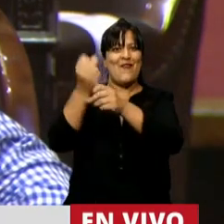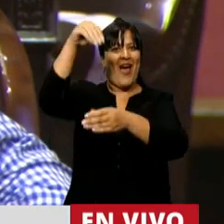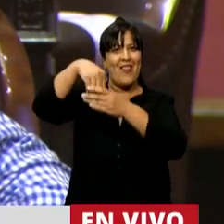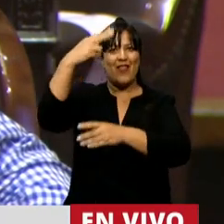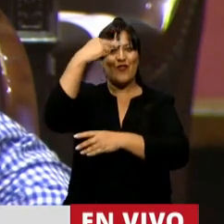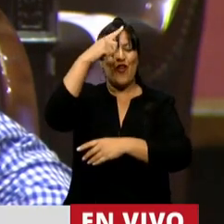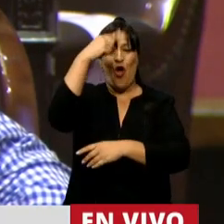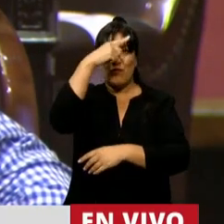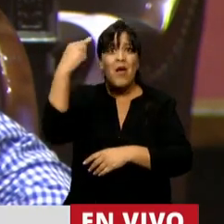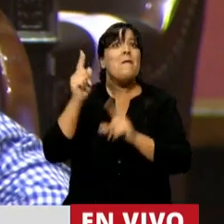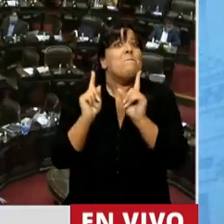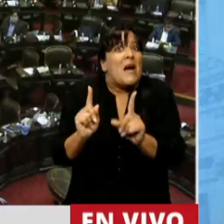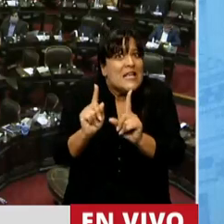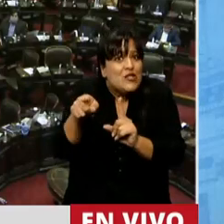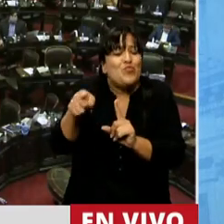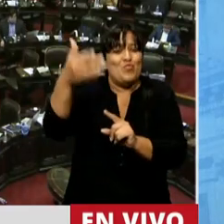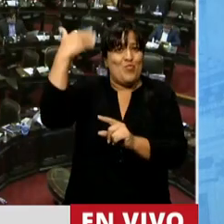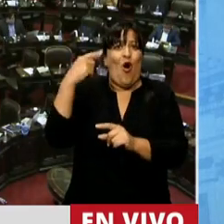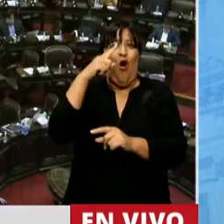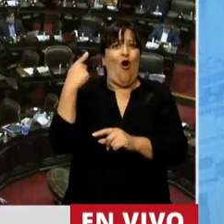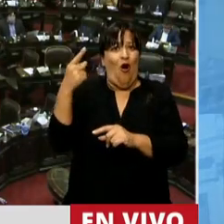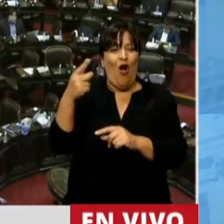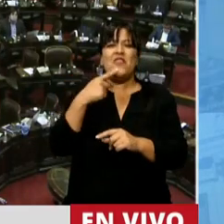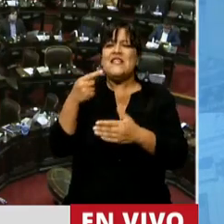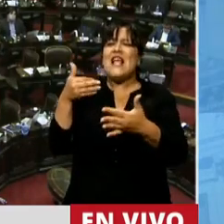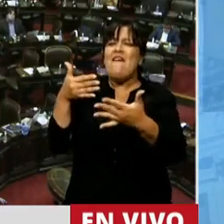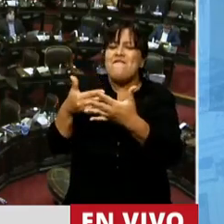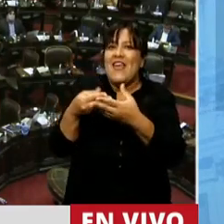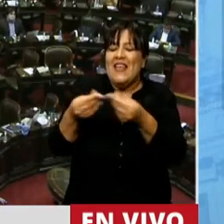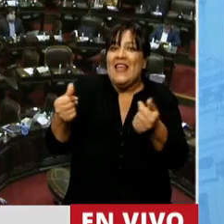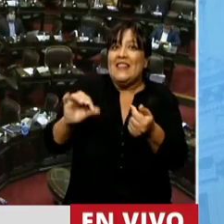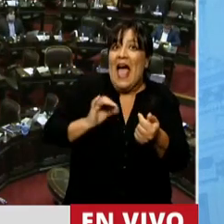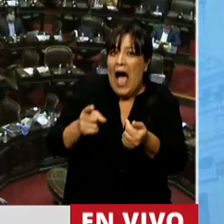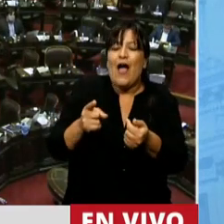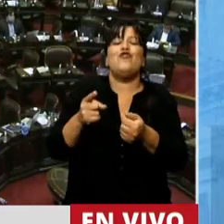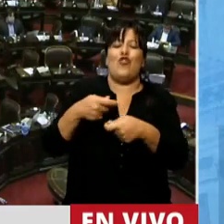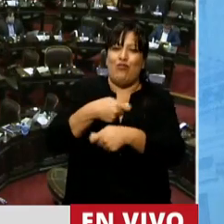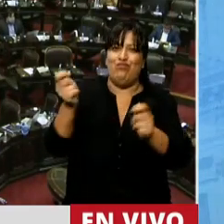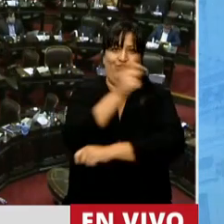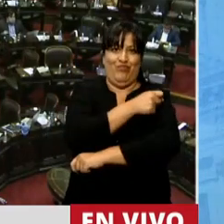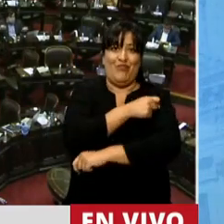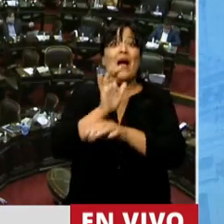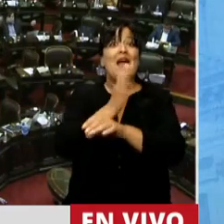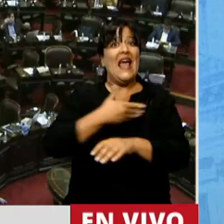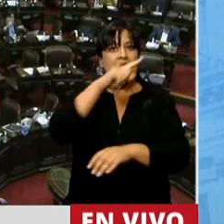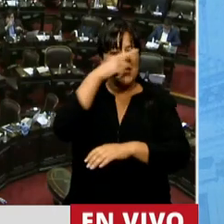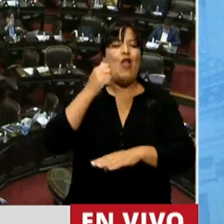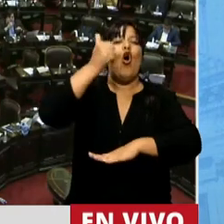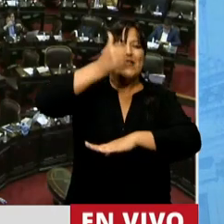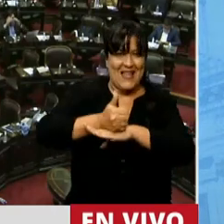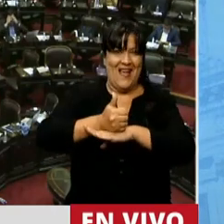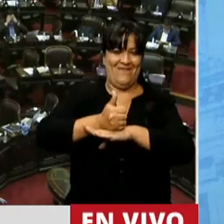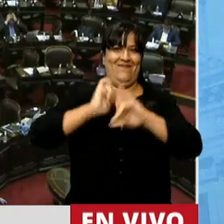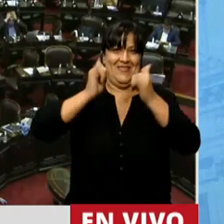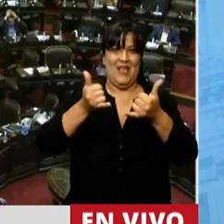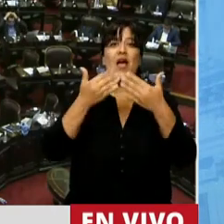prometió nuestro presidente Alberto Fernández antes de fin de año. Volvimos a tener un Estado presente porque